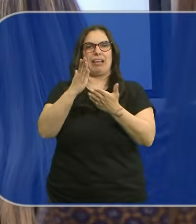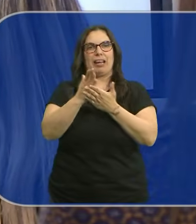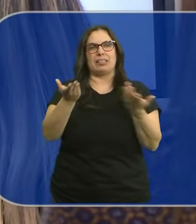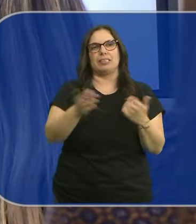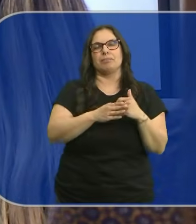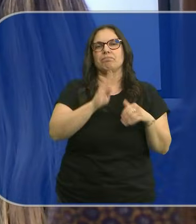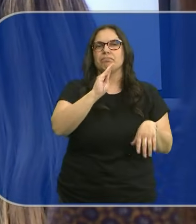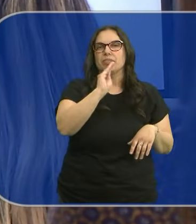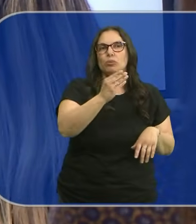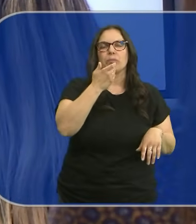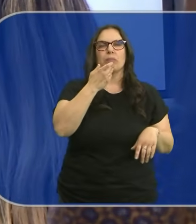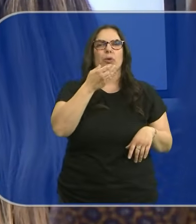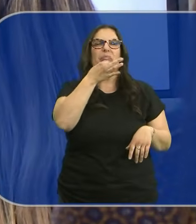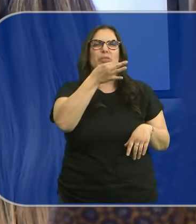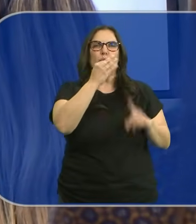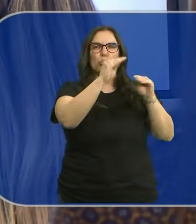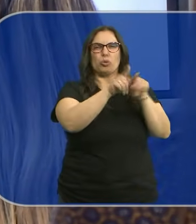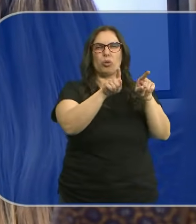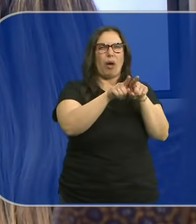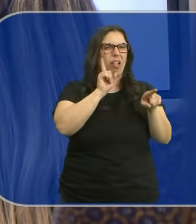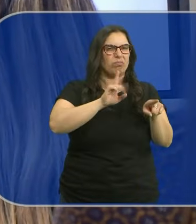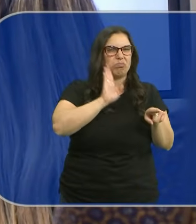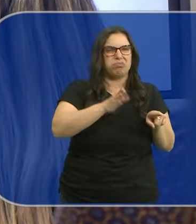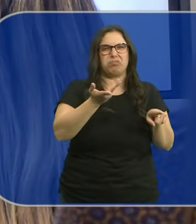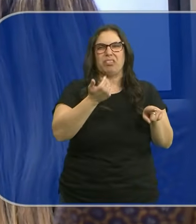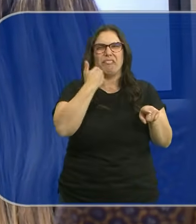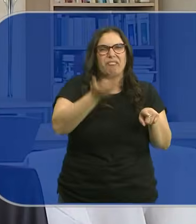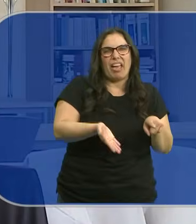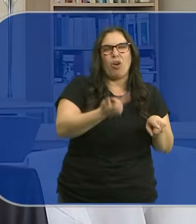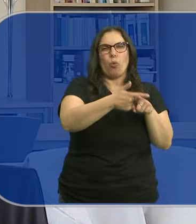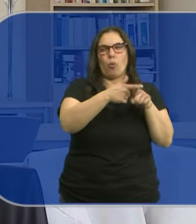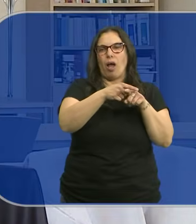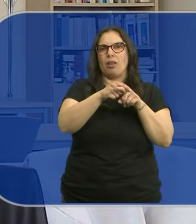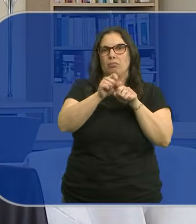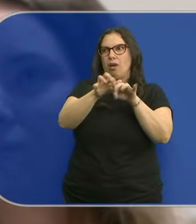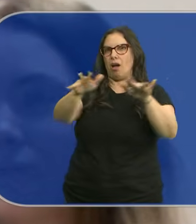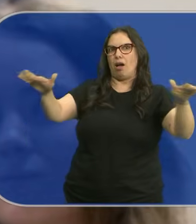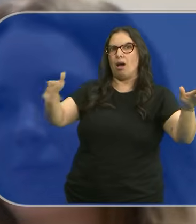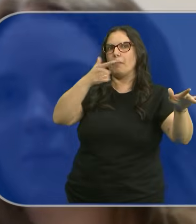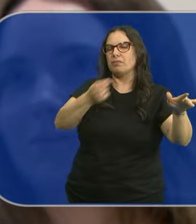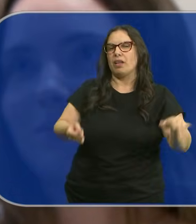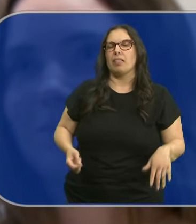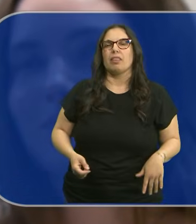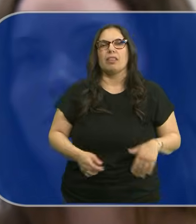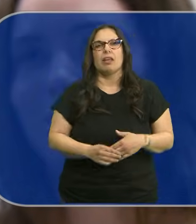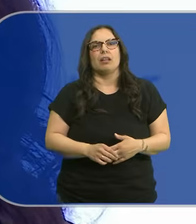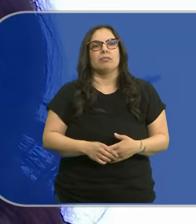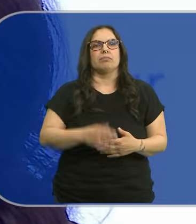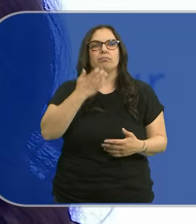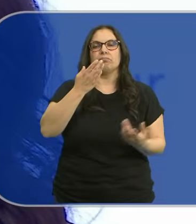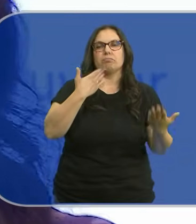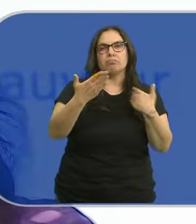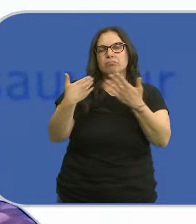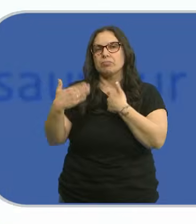ese discurso vulgar llegue a más gente que un discurso estándar? Hace que parezca la norma. Y esto está en relación con el ethos de